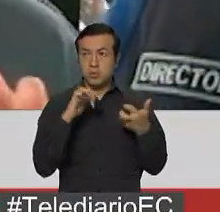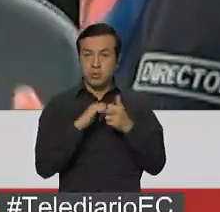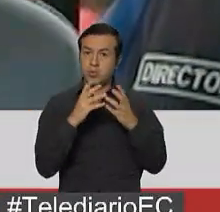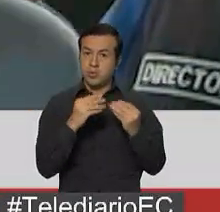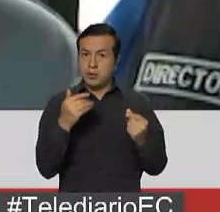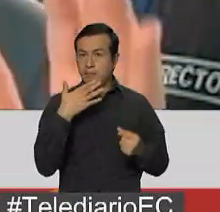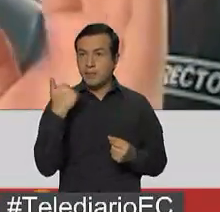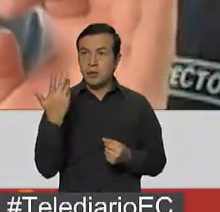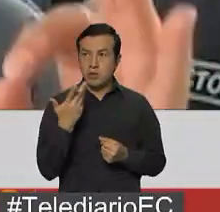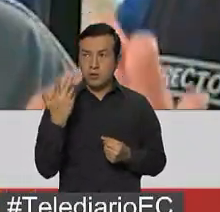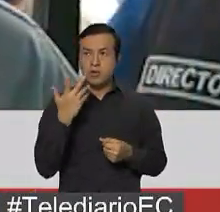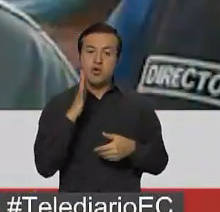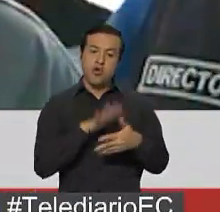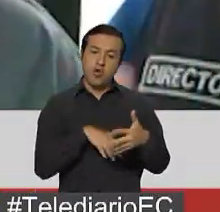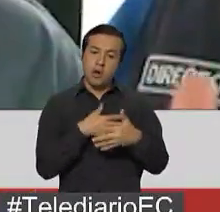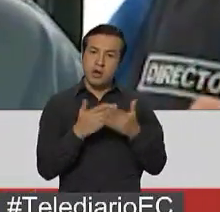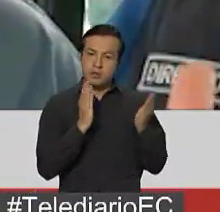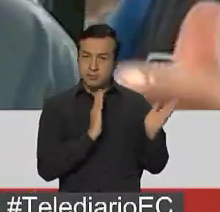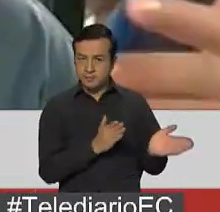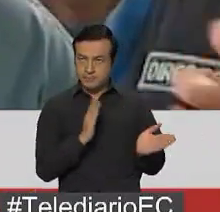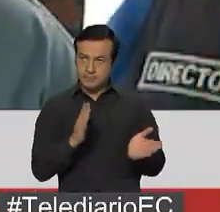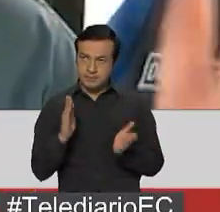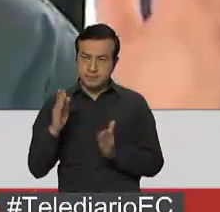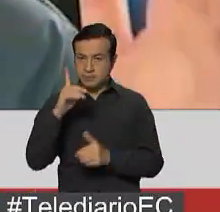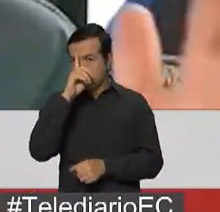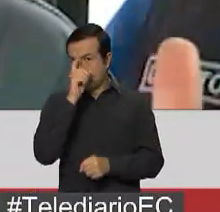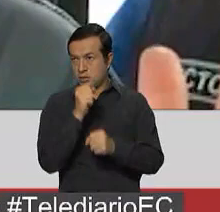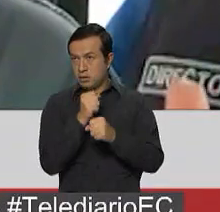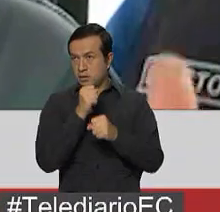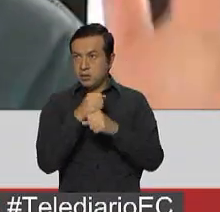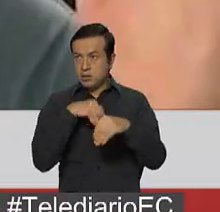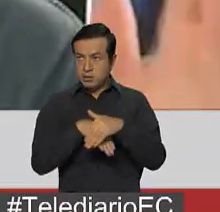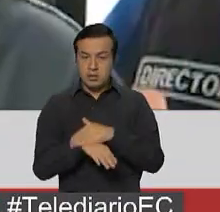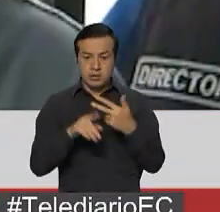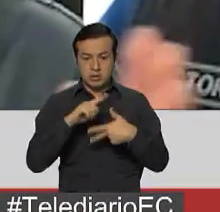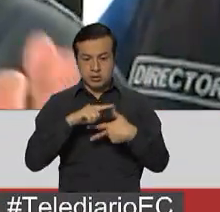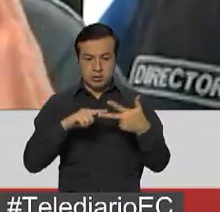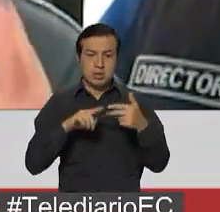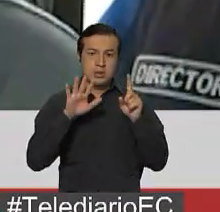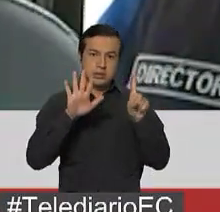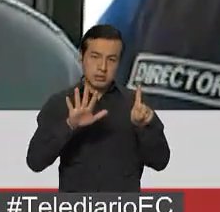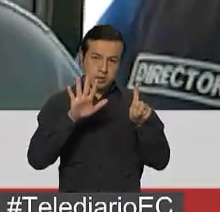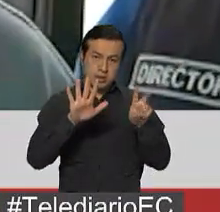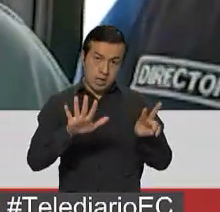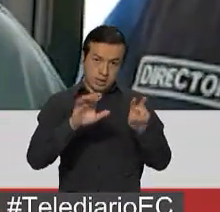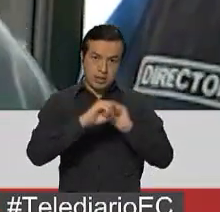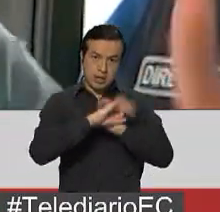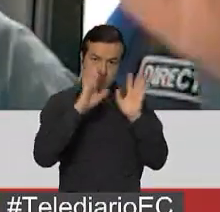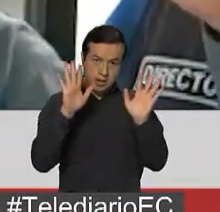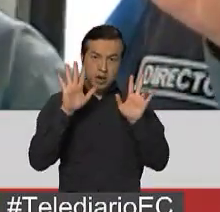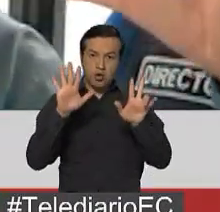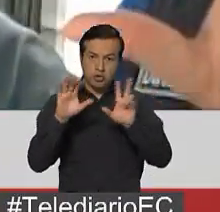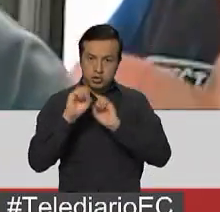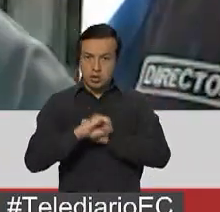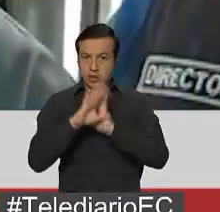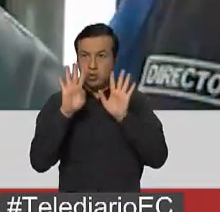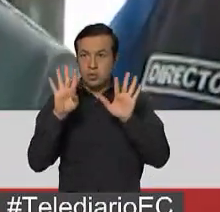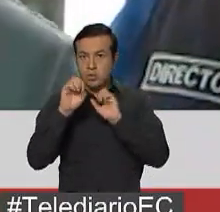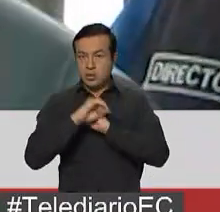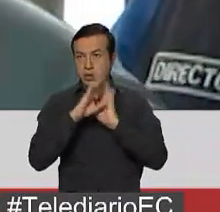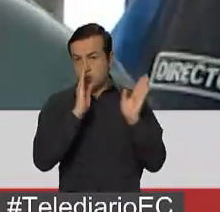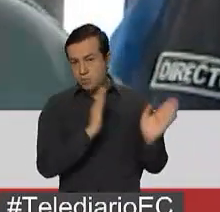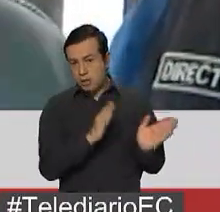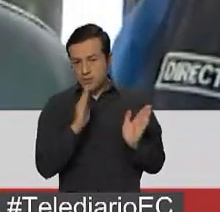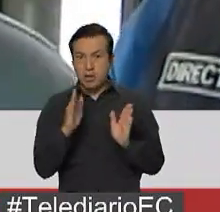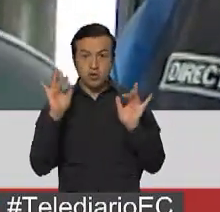es notificar la entrada a los trabajos en tres bandas horarias de 7 8 y 9 con esto lograremos dosificar